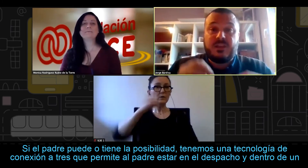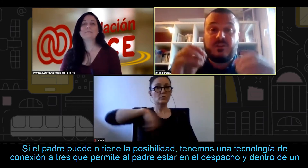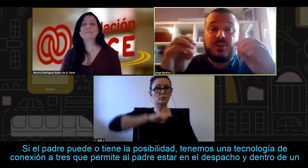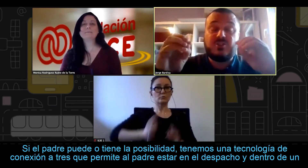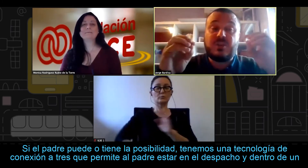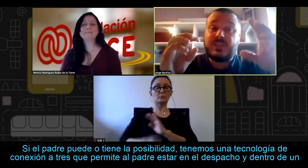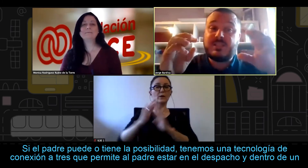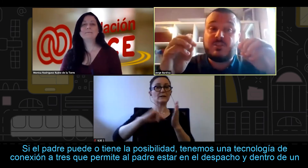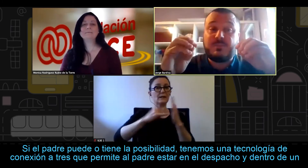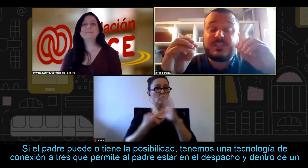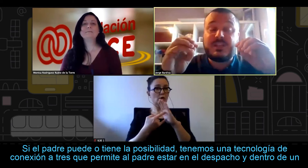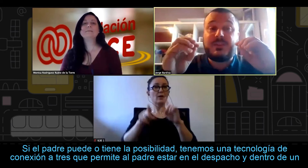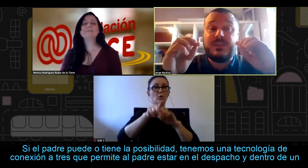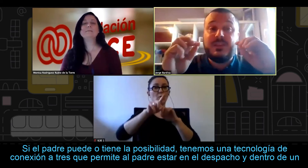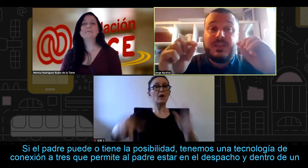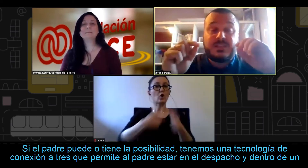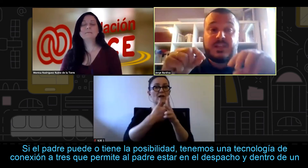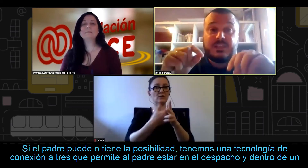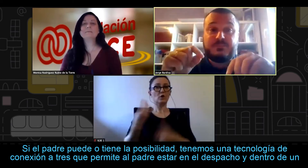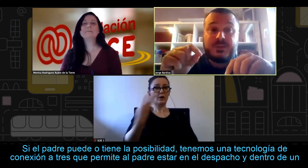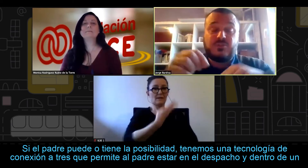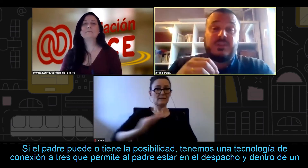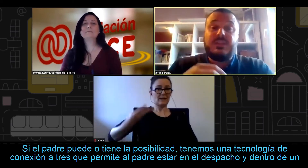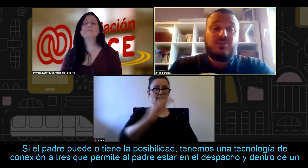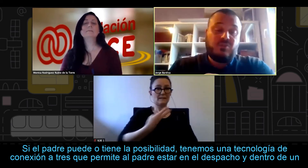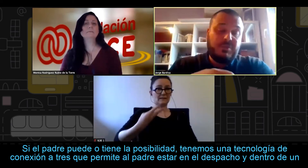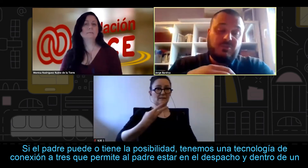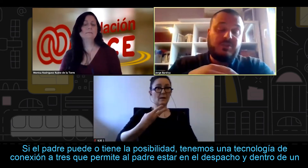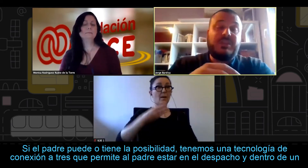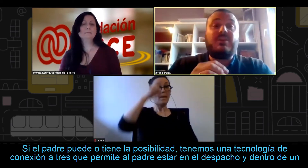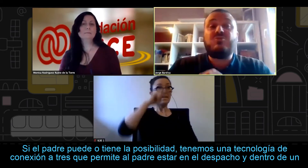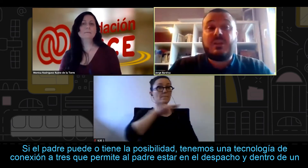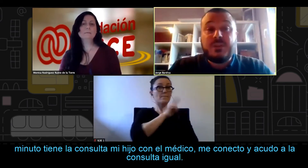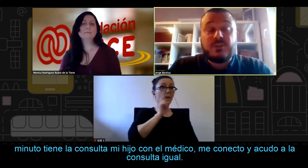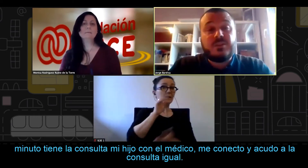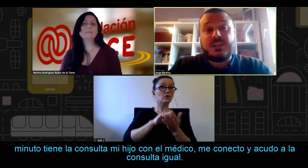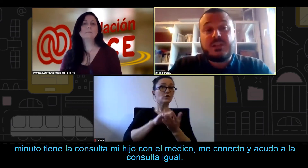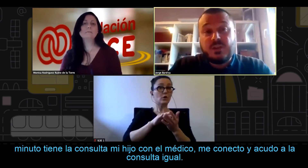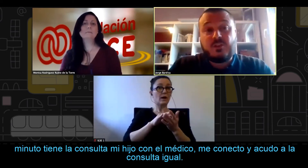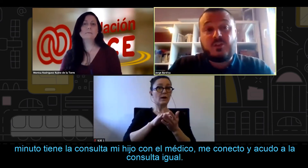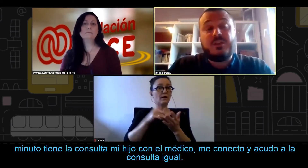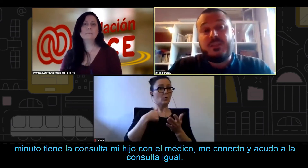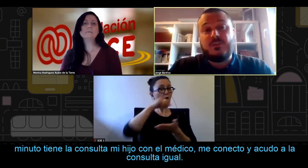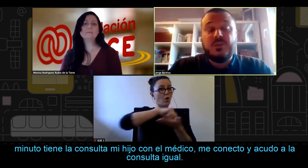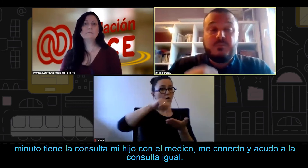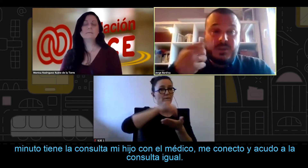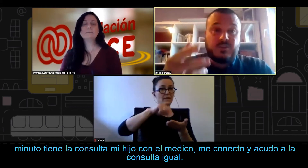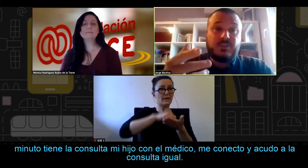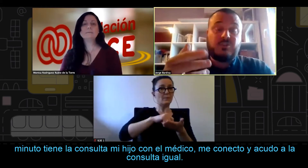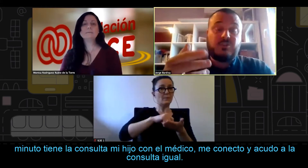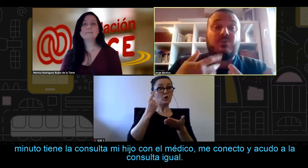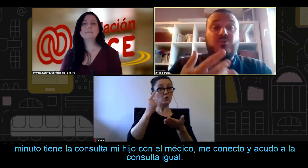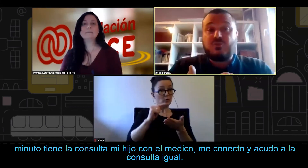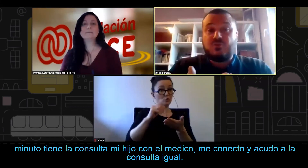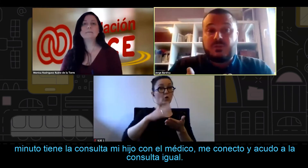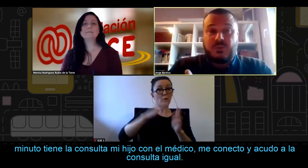de conexión A3, que lo que permite es al padre estar en el despacho y dentro de un minuto tiene la consulta a mi hijo desde el colegio con el médico. Me conecto y